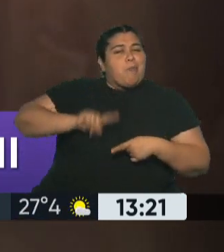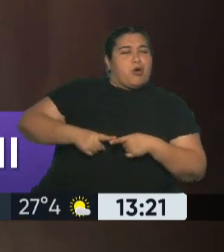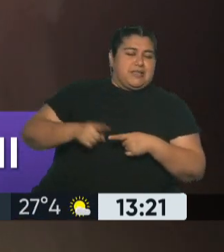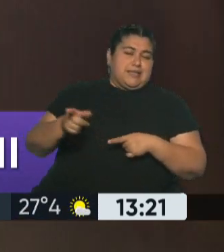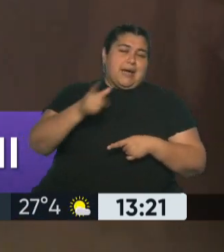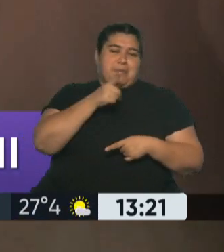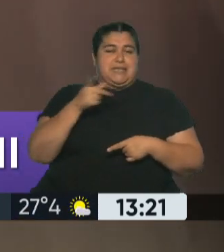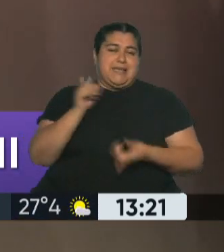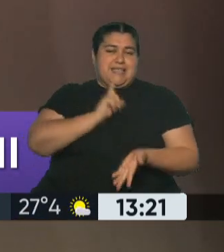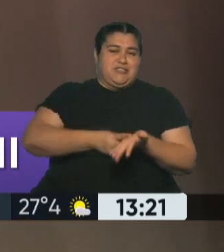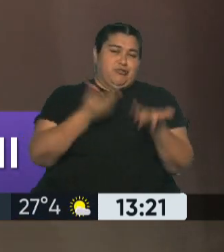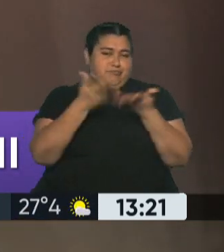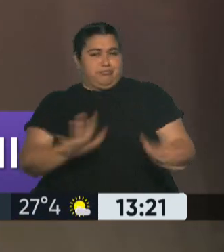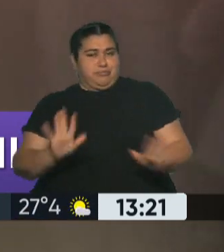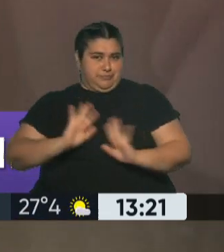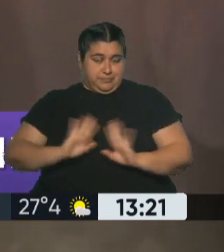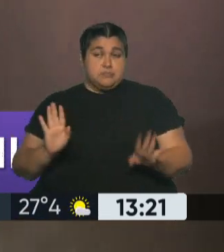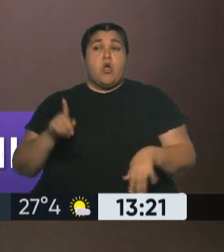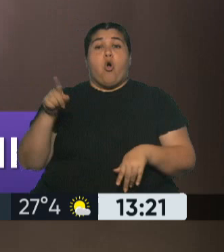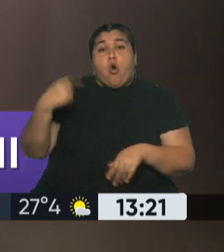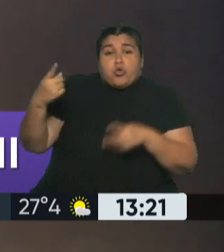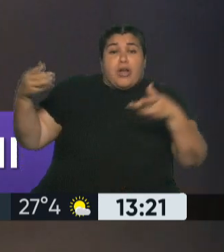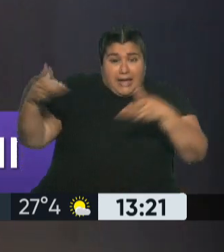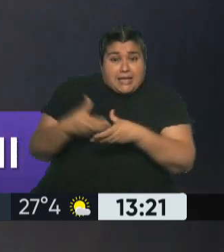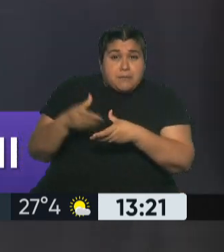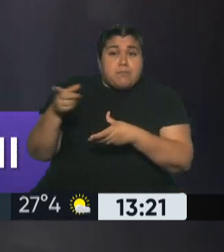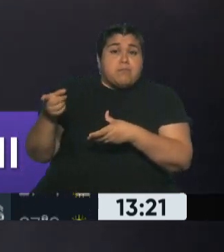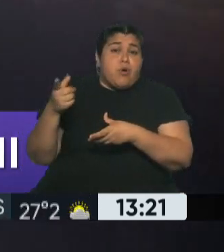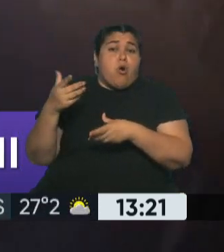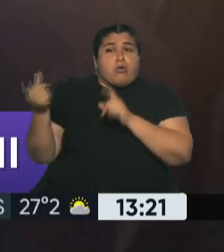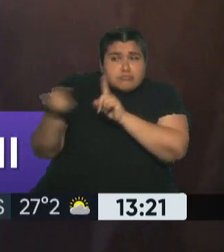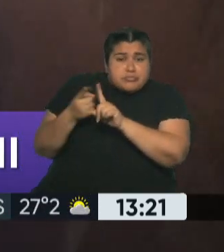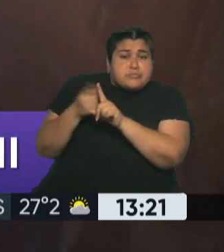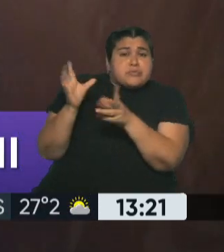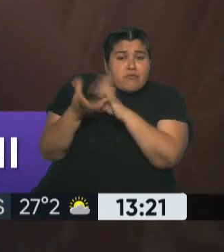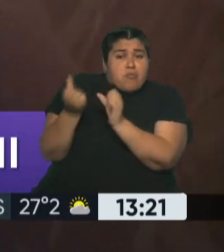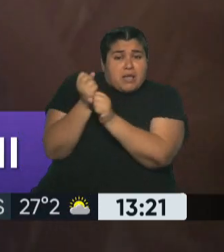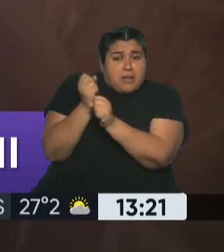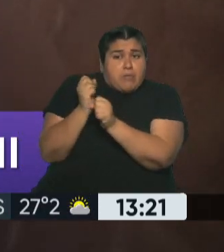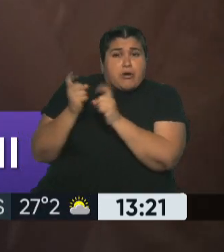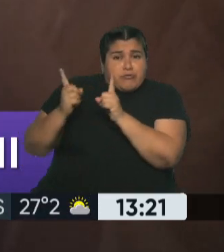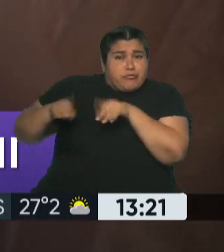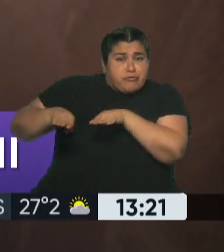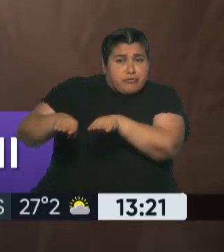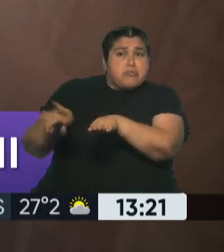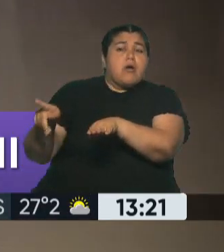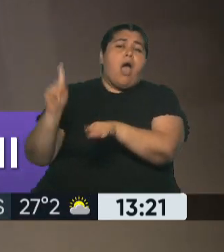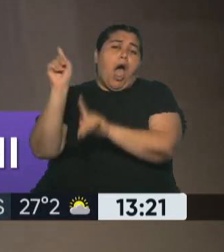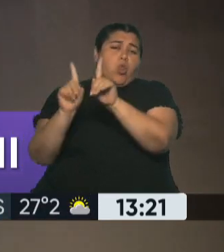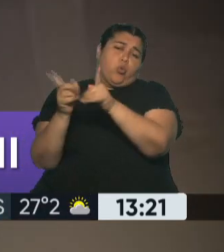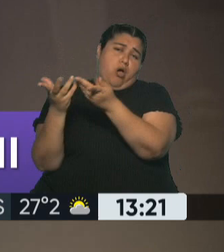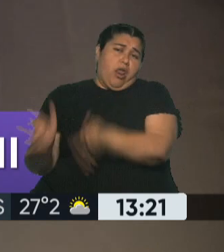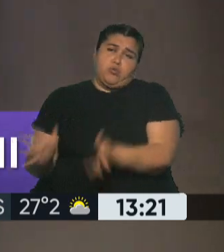junto con otros funcionarios también del directorio que están en la línea de seri y que también se se retira Ahí estamos